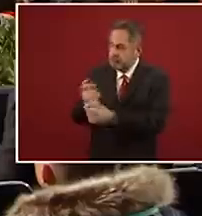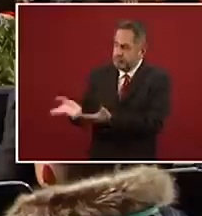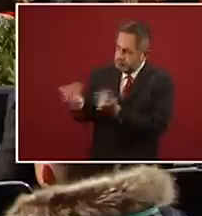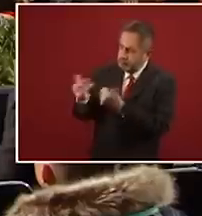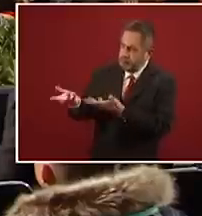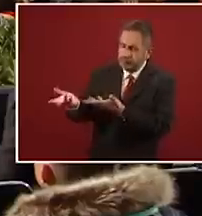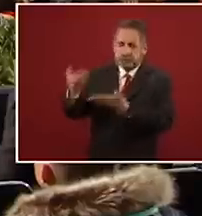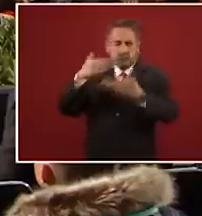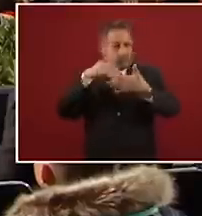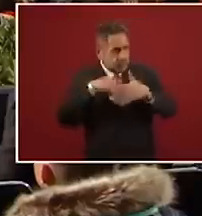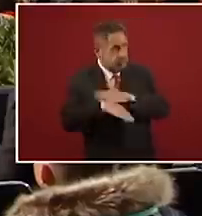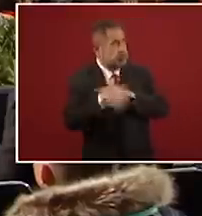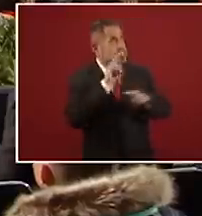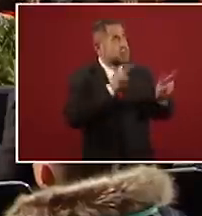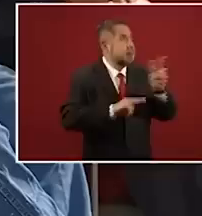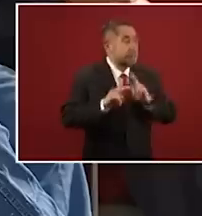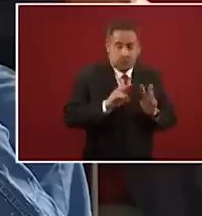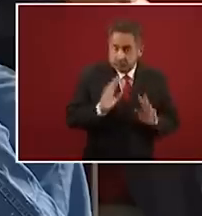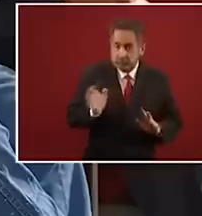hasta